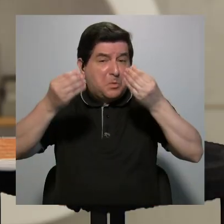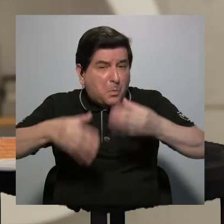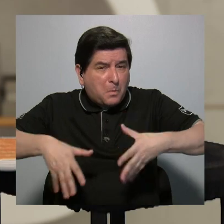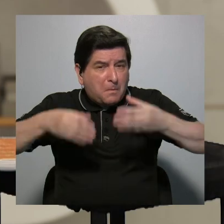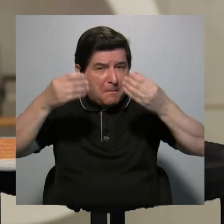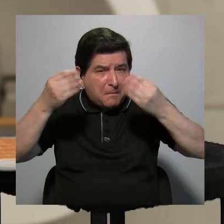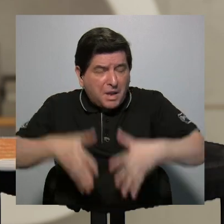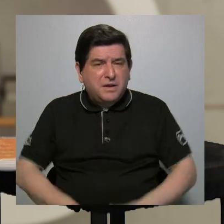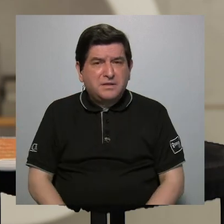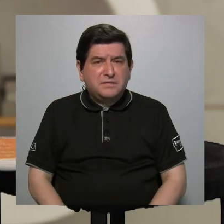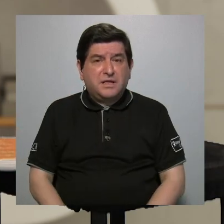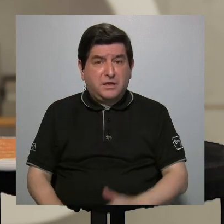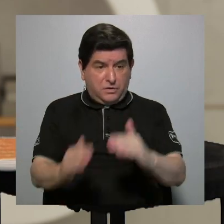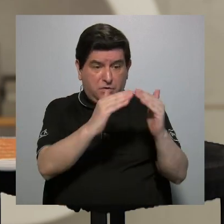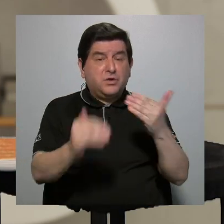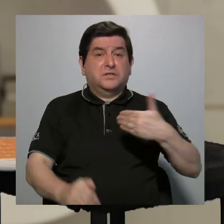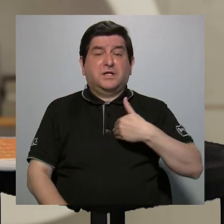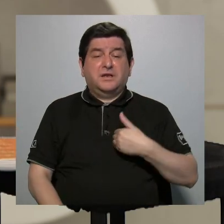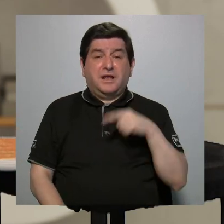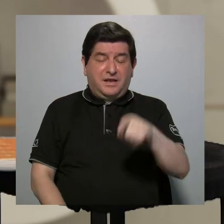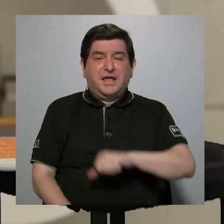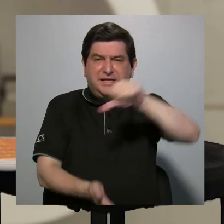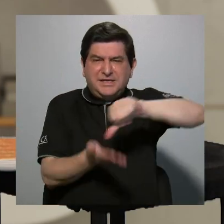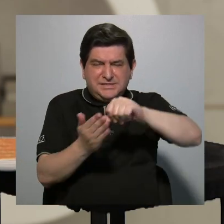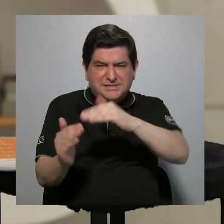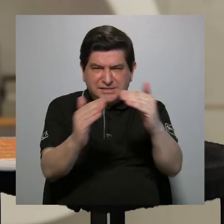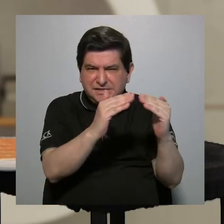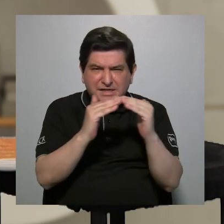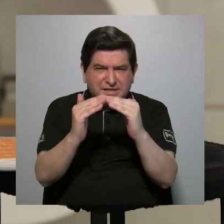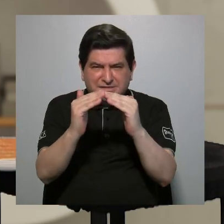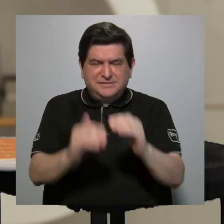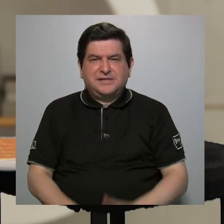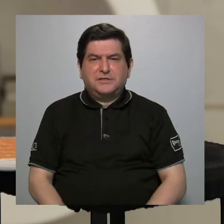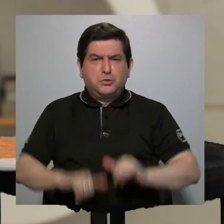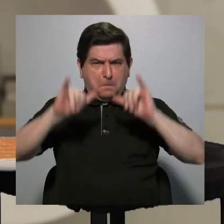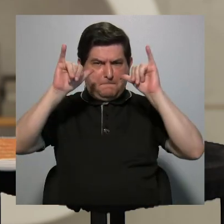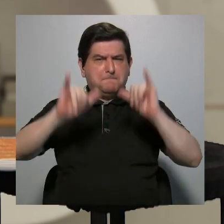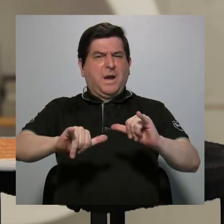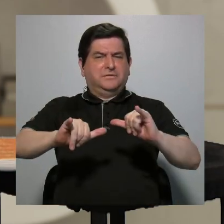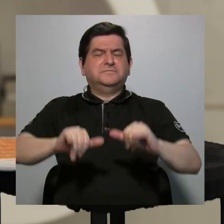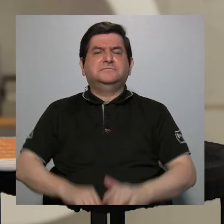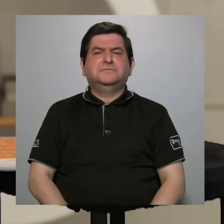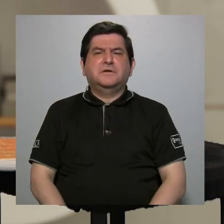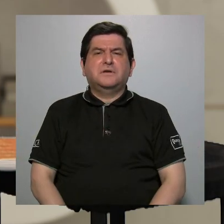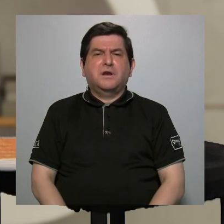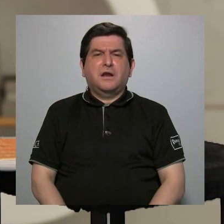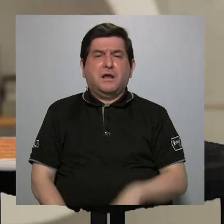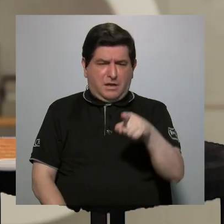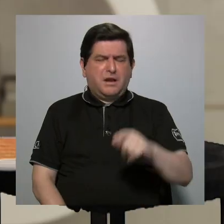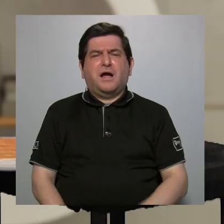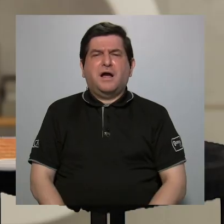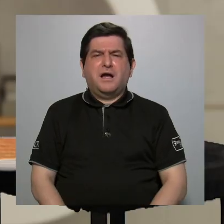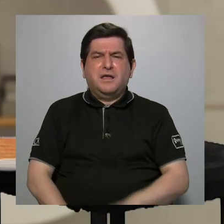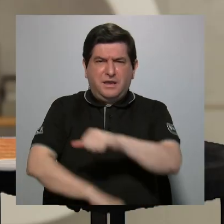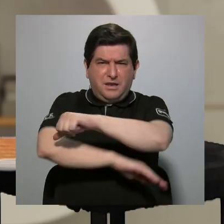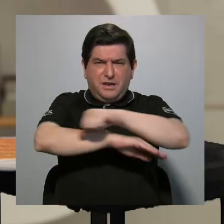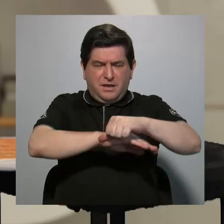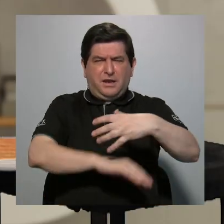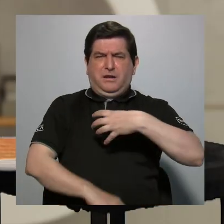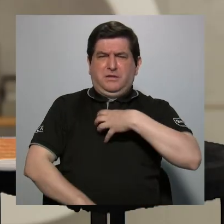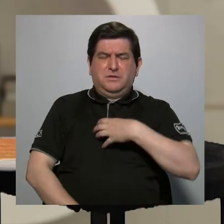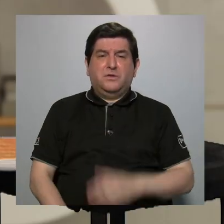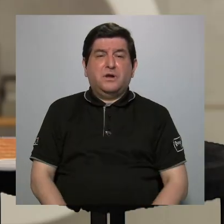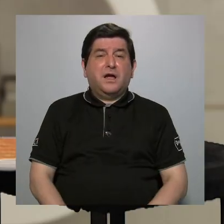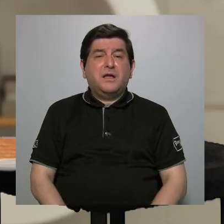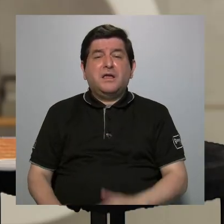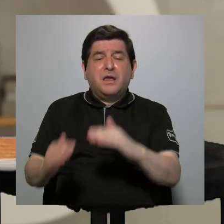perdiendo lo que tienen muchas ciudades, que son esos cascos urbanos centrales que les mantienen las obras patrimoniales y son lo que hacen que esas ciudades